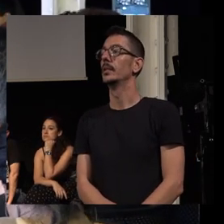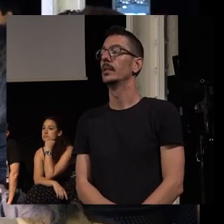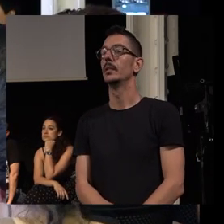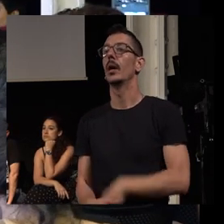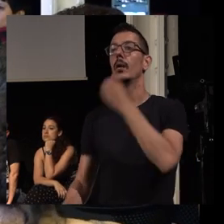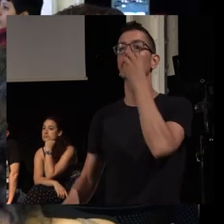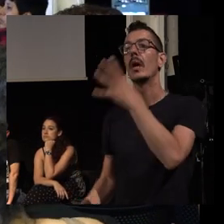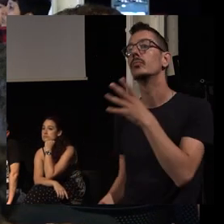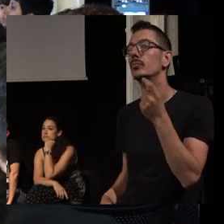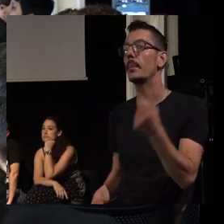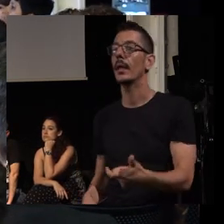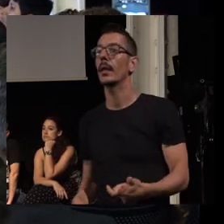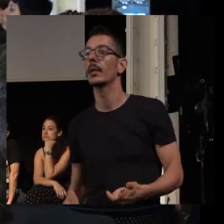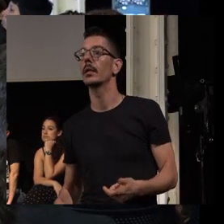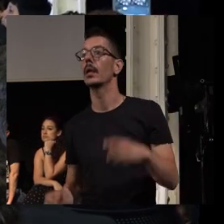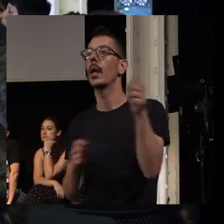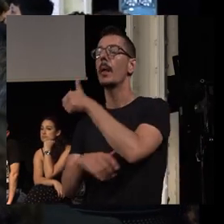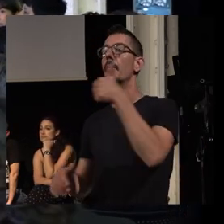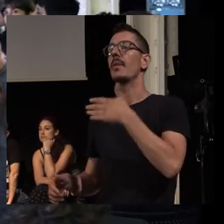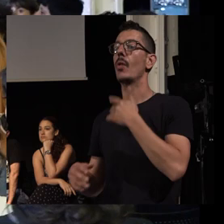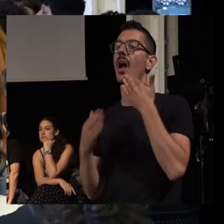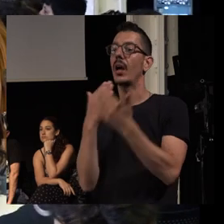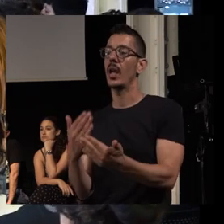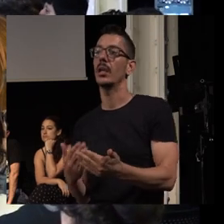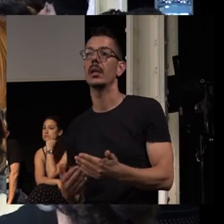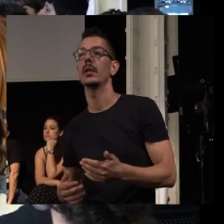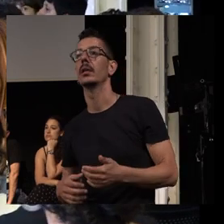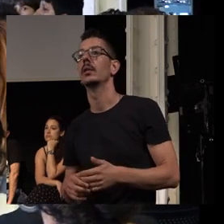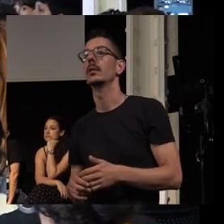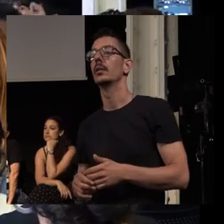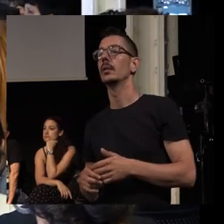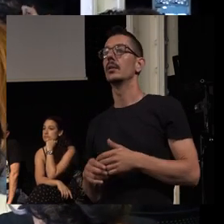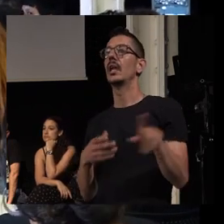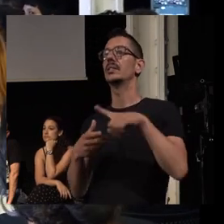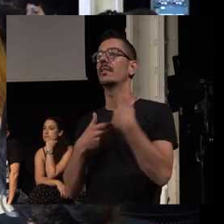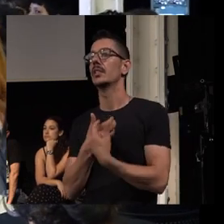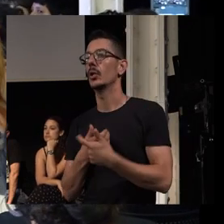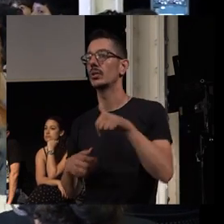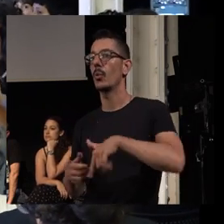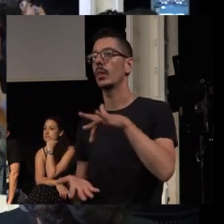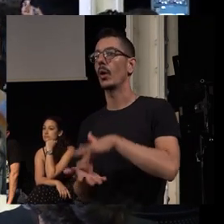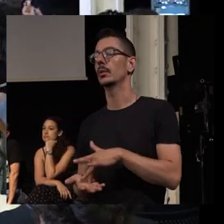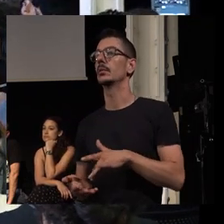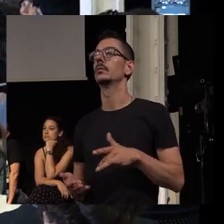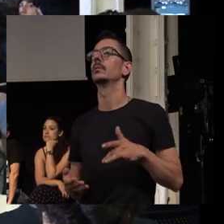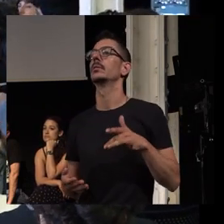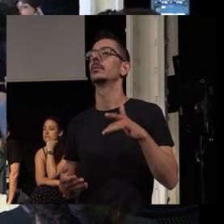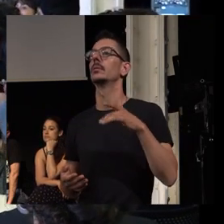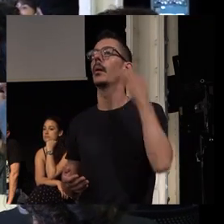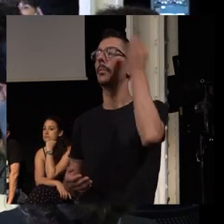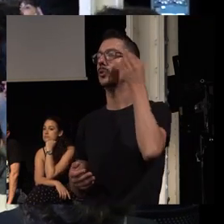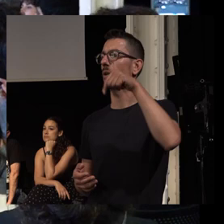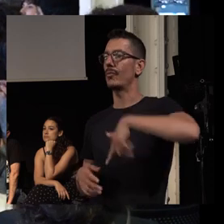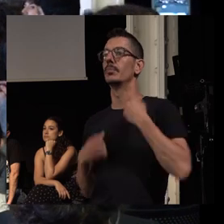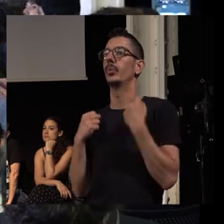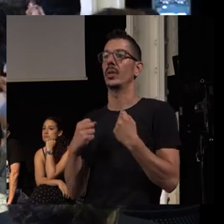Bueno, una mica, primer de tot agrair-vos molt, agradeceros mucho las intervenciones. Creo que, ¿no?, que es muy